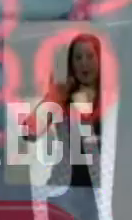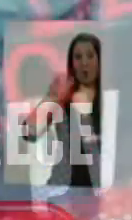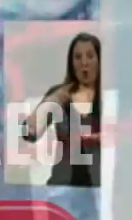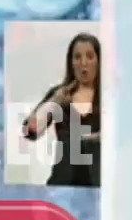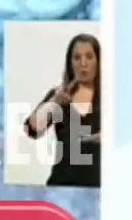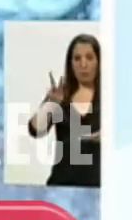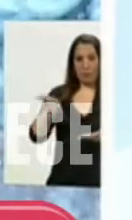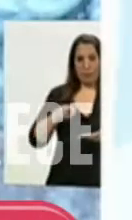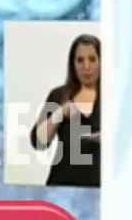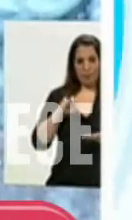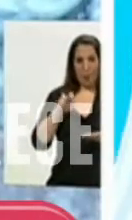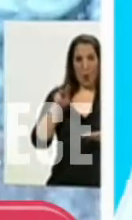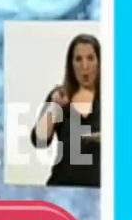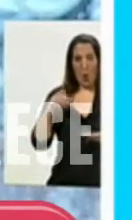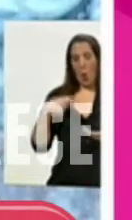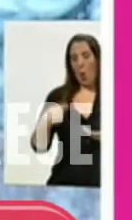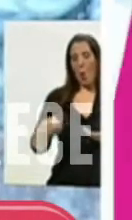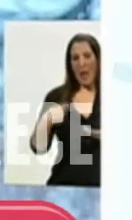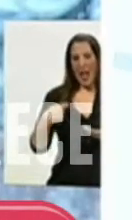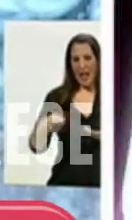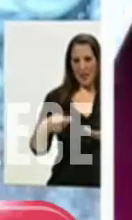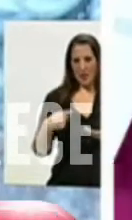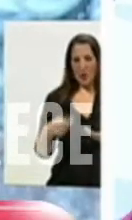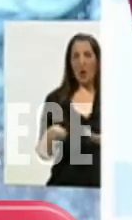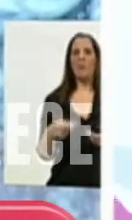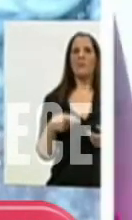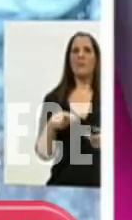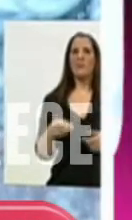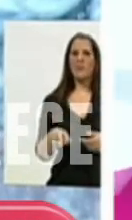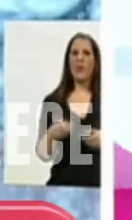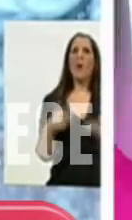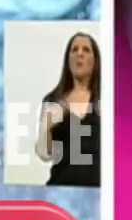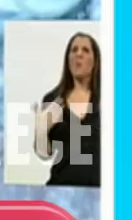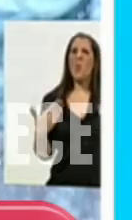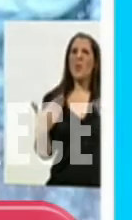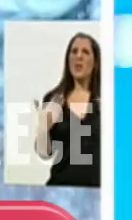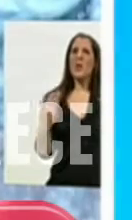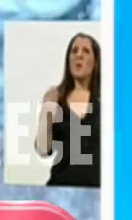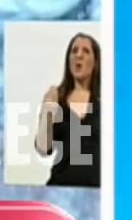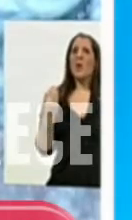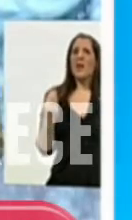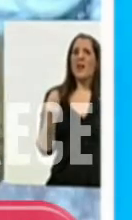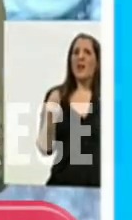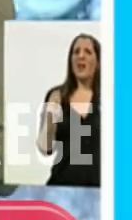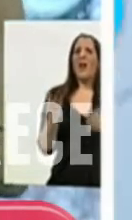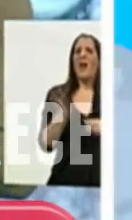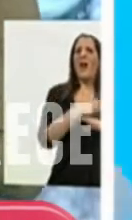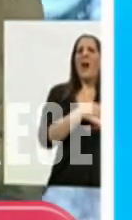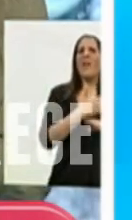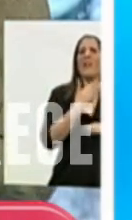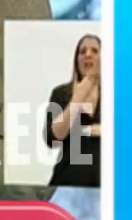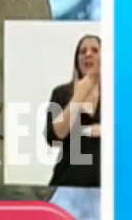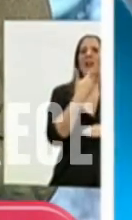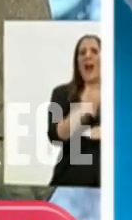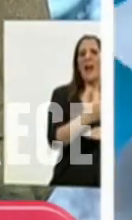no hay que prejuzgar. Hay que decir, hay un señor que dijo esto, que la justicia lo compruebe. Hay algunos que dicen que es todo mentira, que la justicia lo compruebe. Ahora, Julio, ¿puede ser que se esté guardando algo